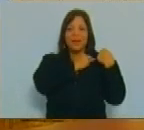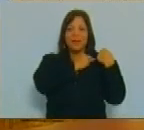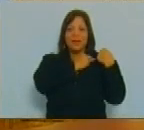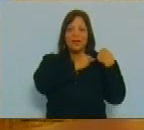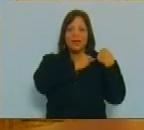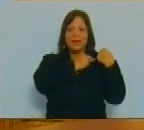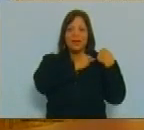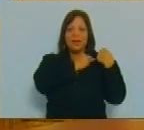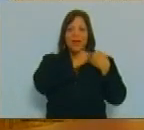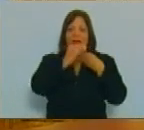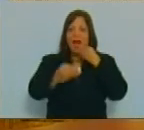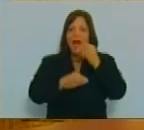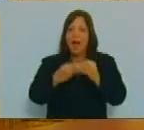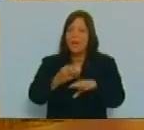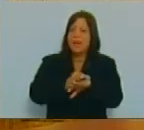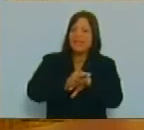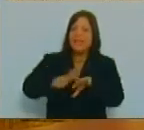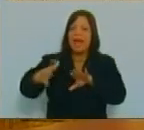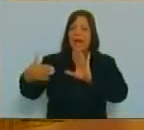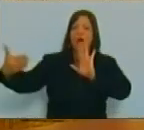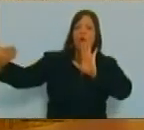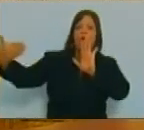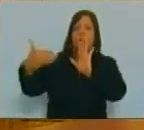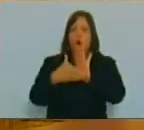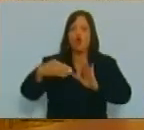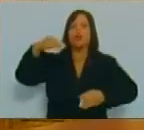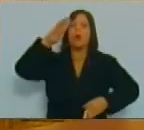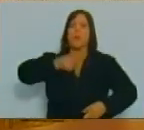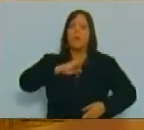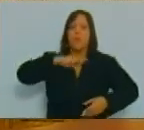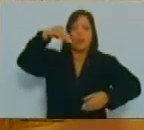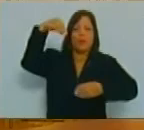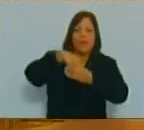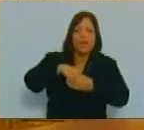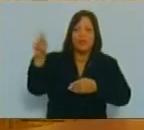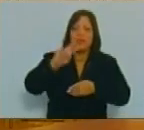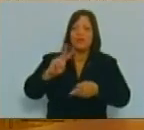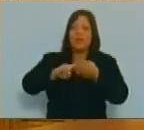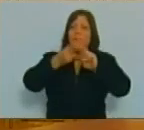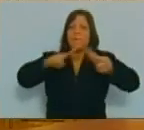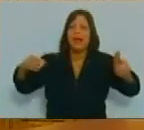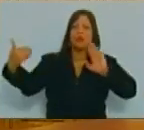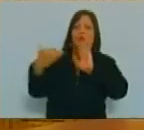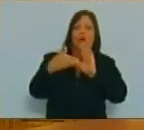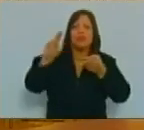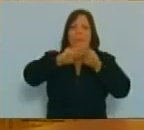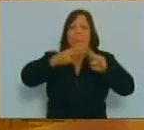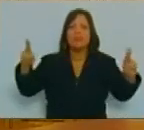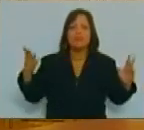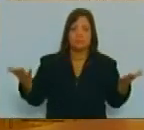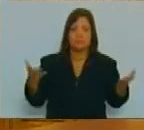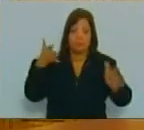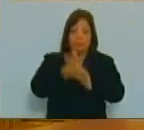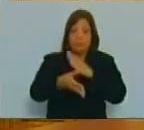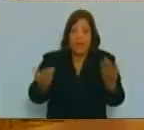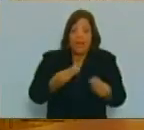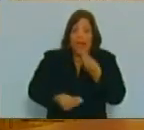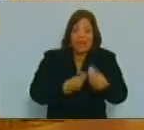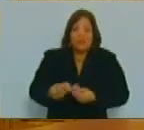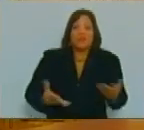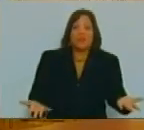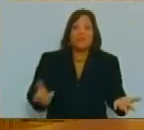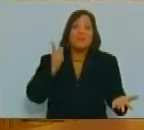causen una grave amenaza al orden interno y a la paz social que fue lo que sucedió